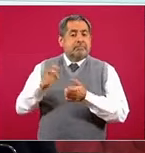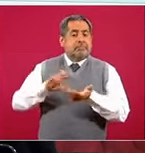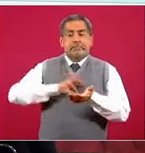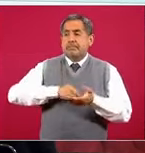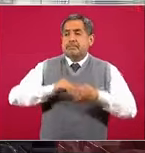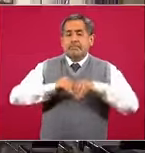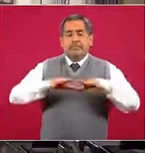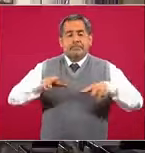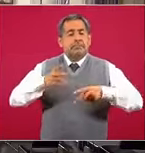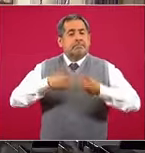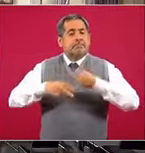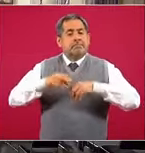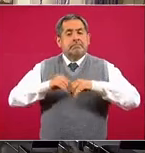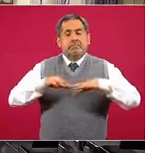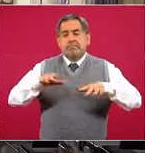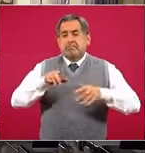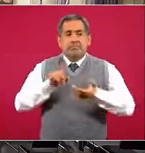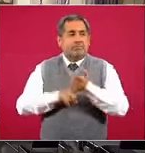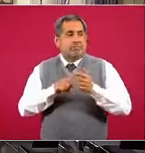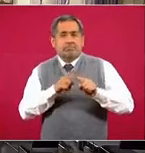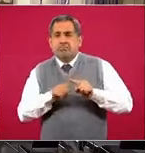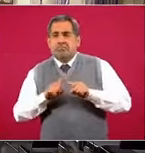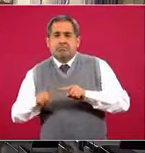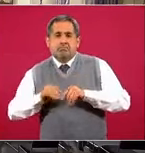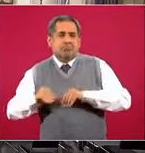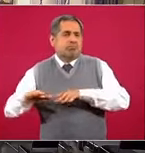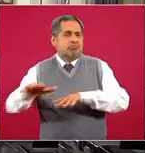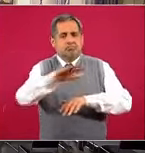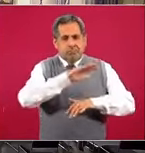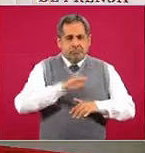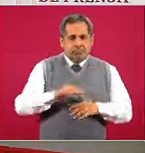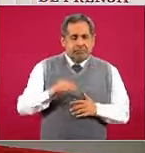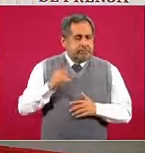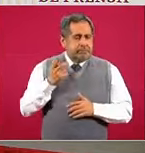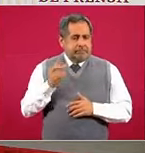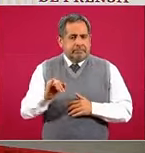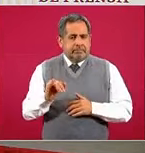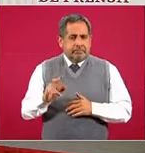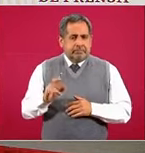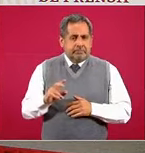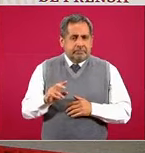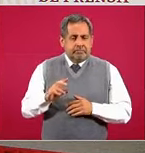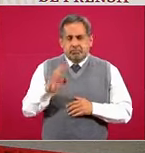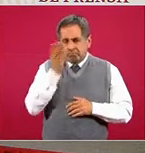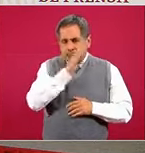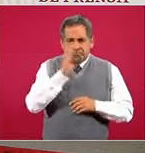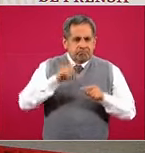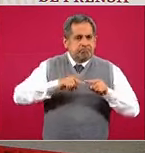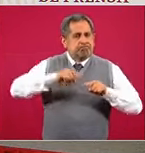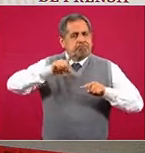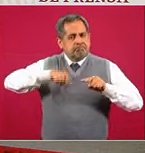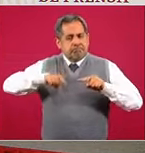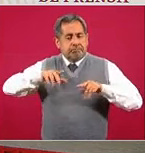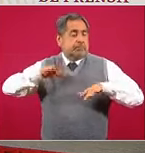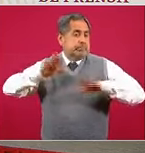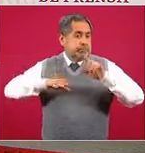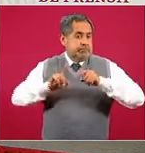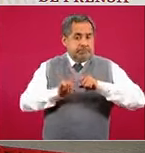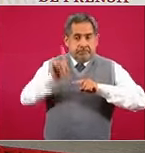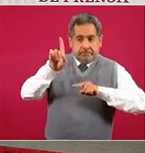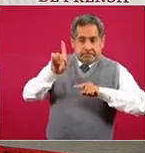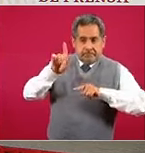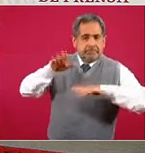epidemia va en olas y va así, fluctuando, a veces para arriba, a veces para